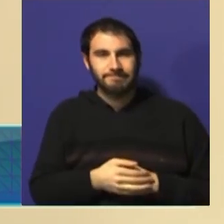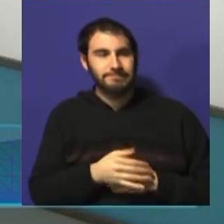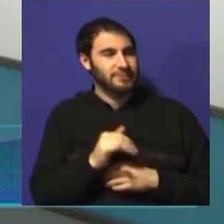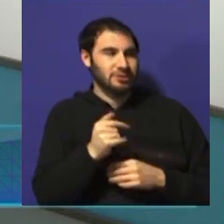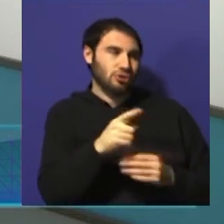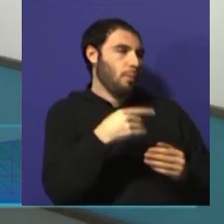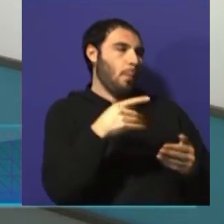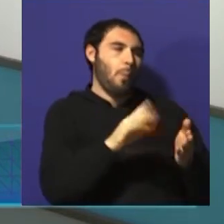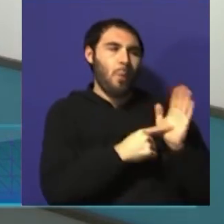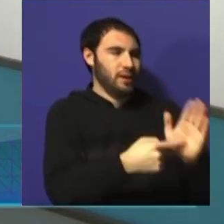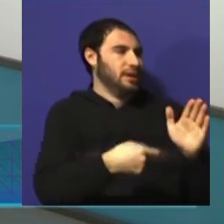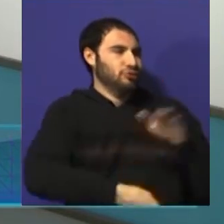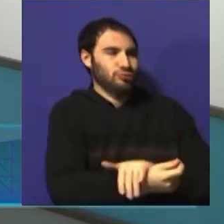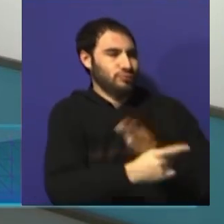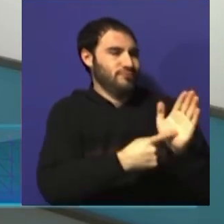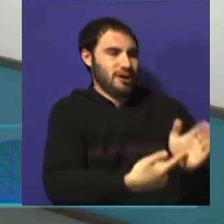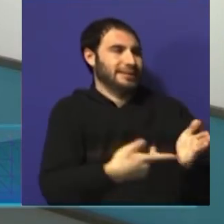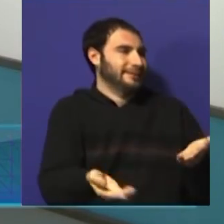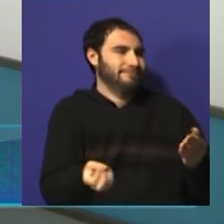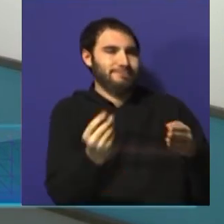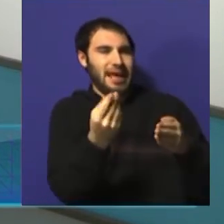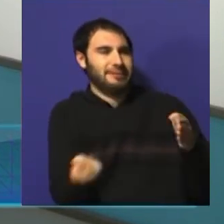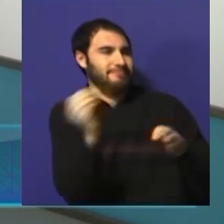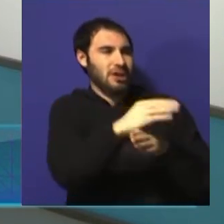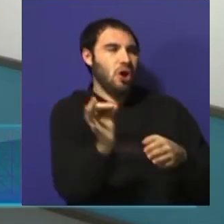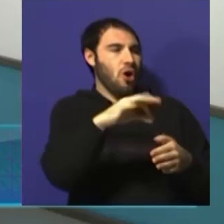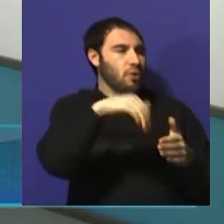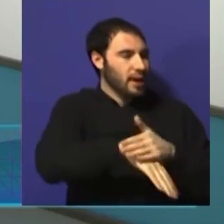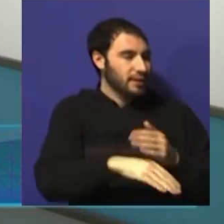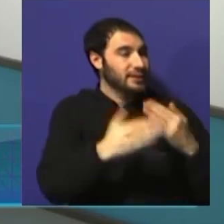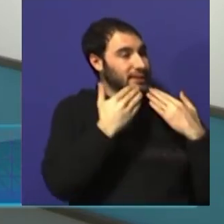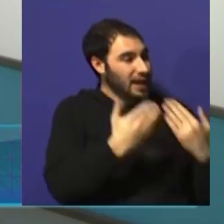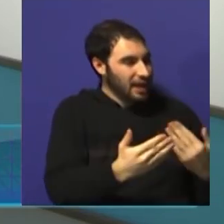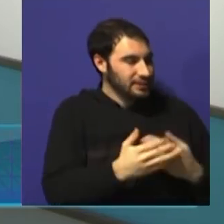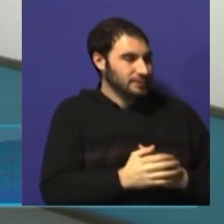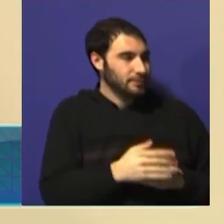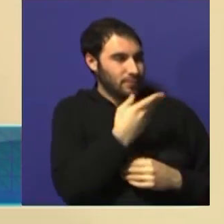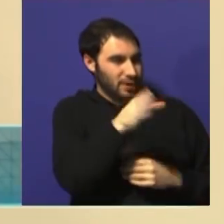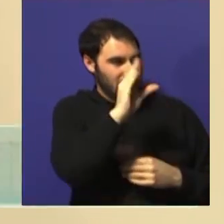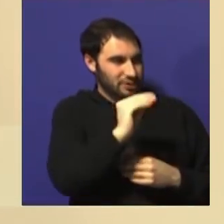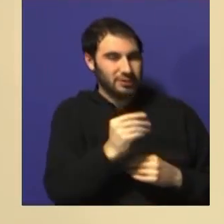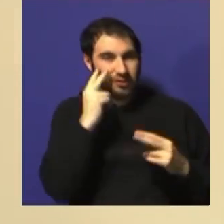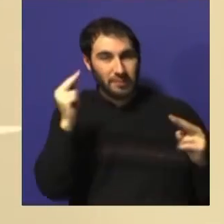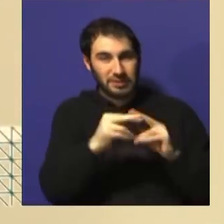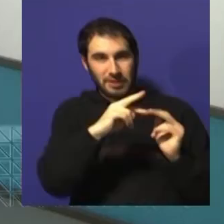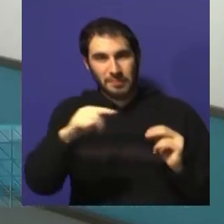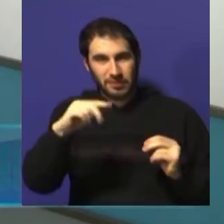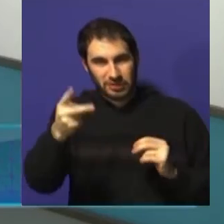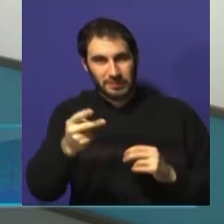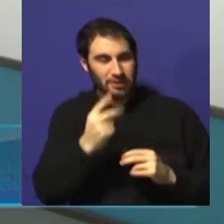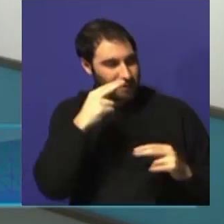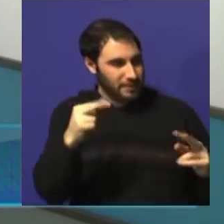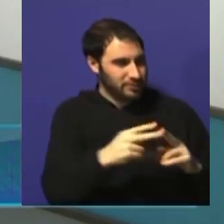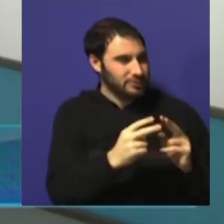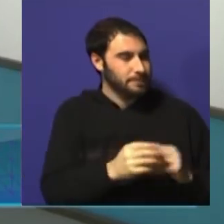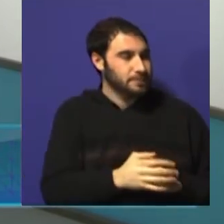de la corrupción, de estar tirando plata o enterrarla, ¿no? Jorge, muchísimas gracias. Buenas noches. Nos vemos la semana que viene, que la pasen bien. Nos vemos la semana que